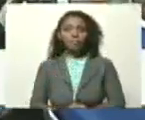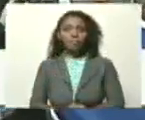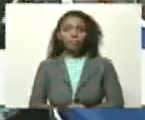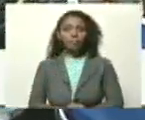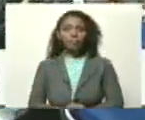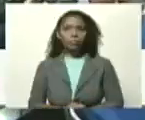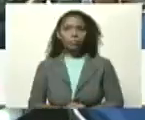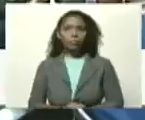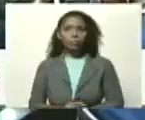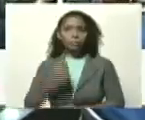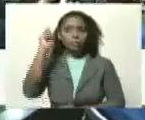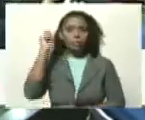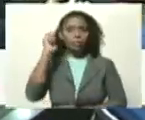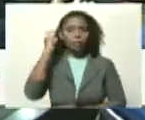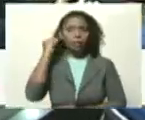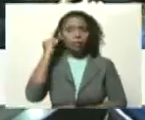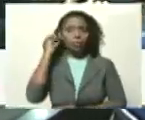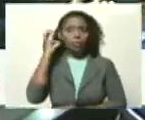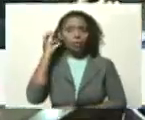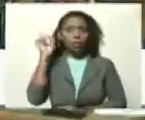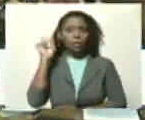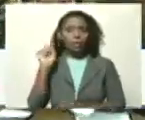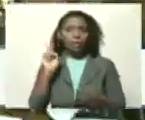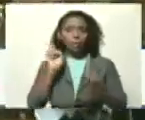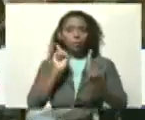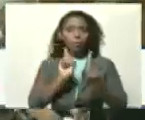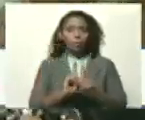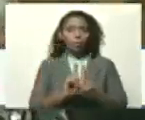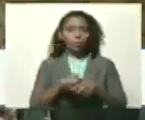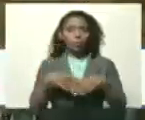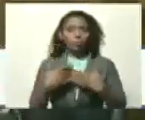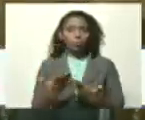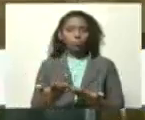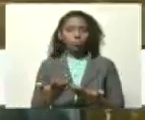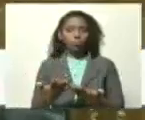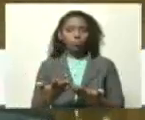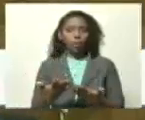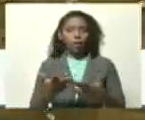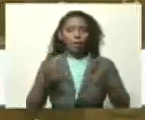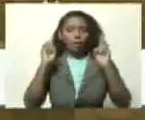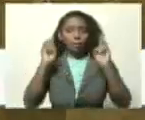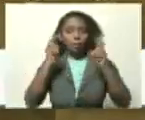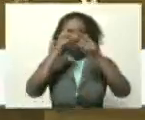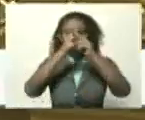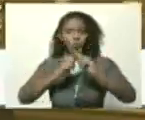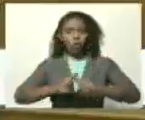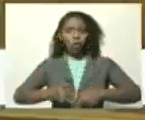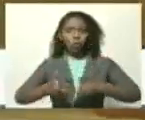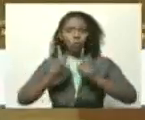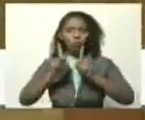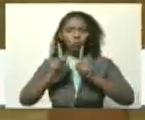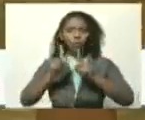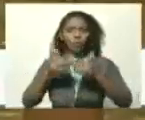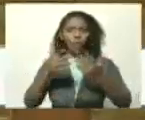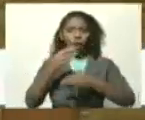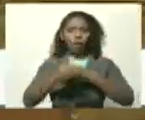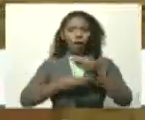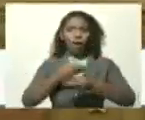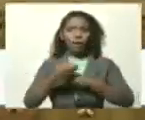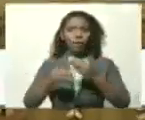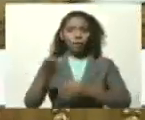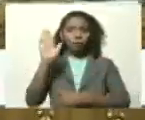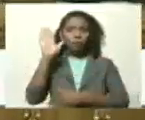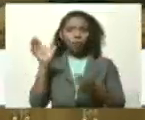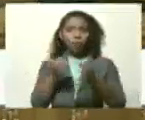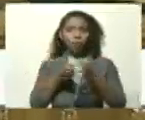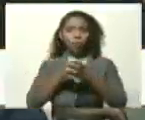La diputada Iris Varela se acerca a lo que es el sitio de honor de las autoridades que conforman la Junta